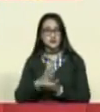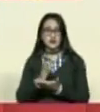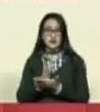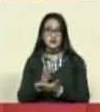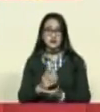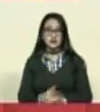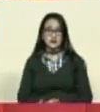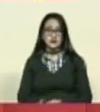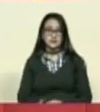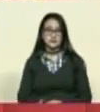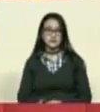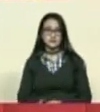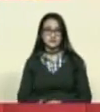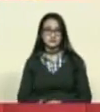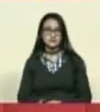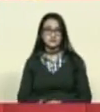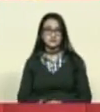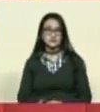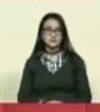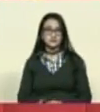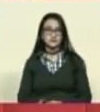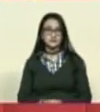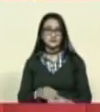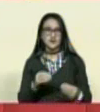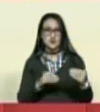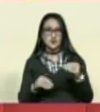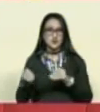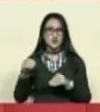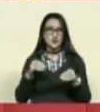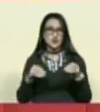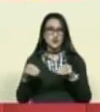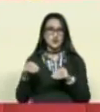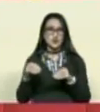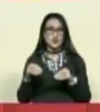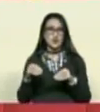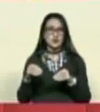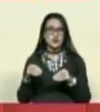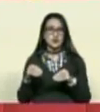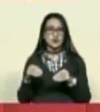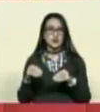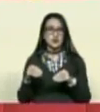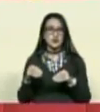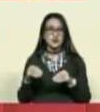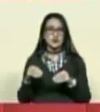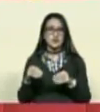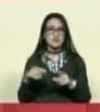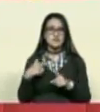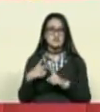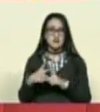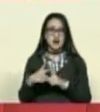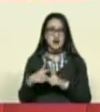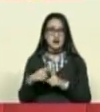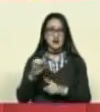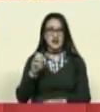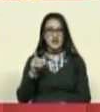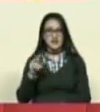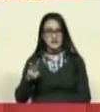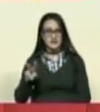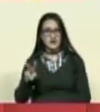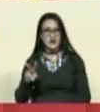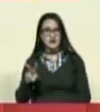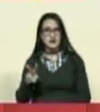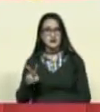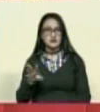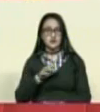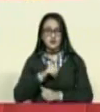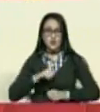Tremendo instructor, pues. Reconstrucción y recondicionamiento del destacamento móvil DGNB de la Dirección